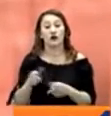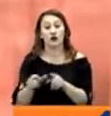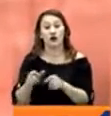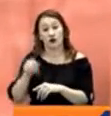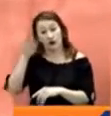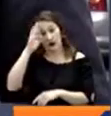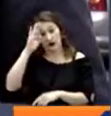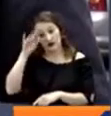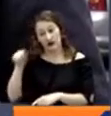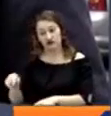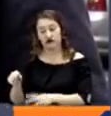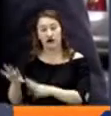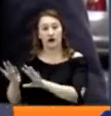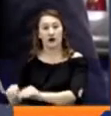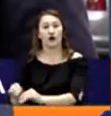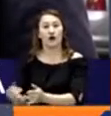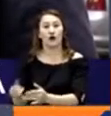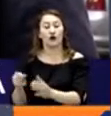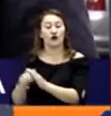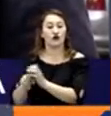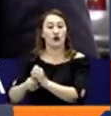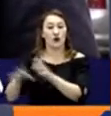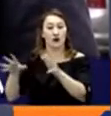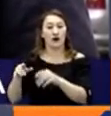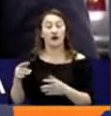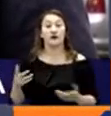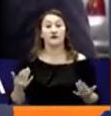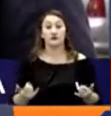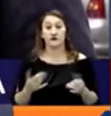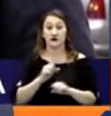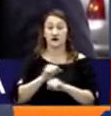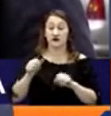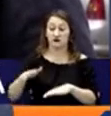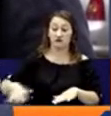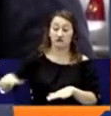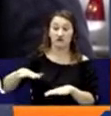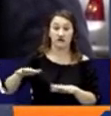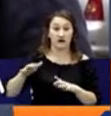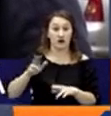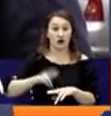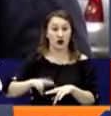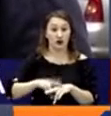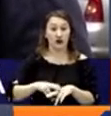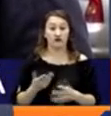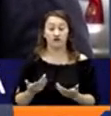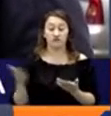neutralizó un paquete bomba esta mañana. Sergio, ya fue restablecida la normalidad en la zona. Escuchamos.